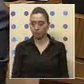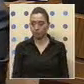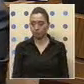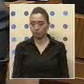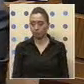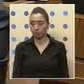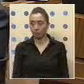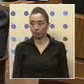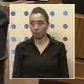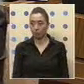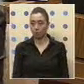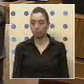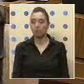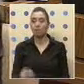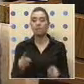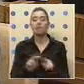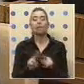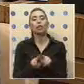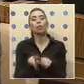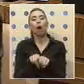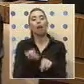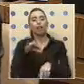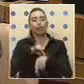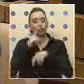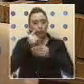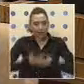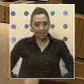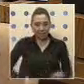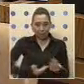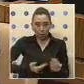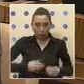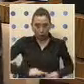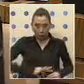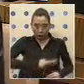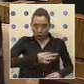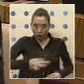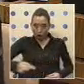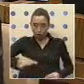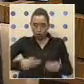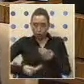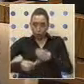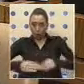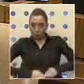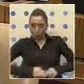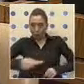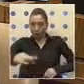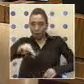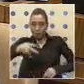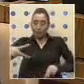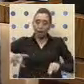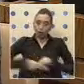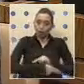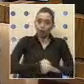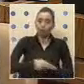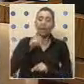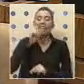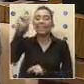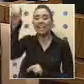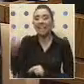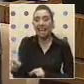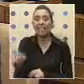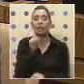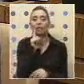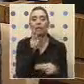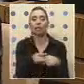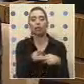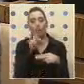Ese matrón que impidió que ese cordón se cortara tiene nombre y apellido. Nombre y apellido. No es el talento